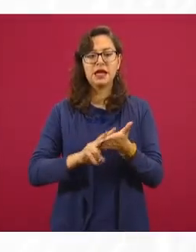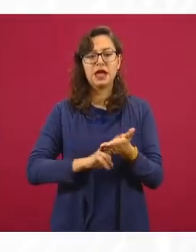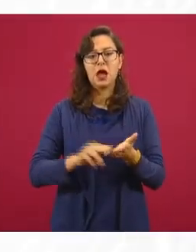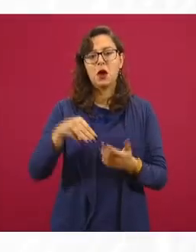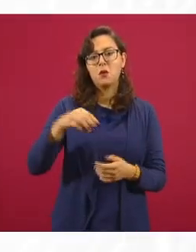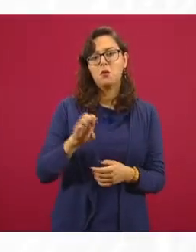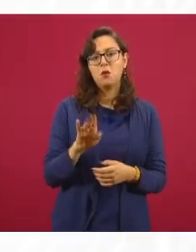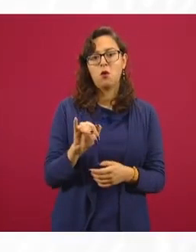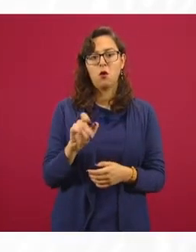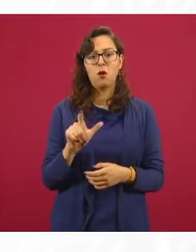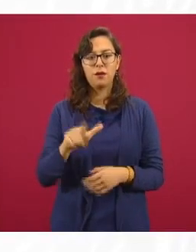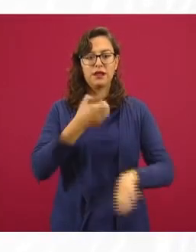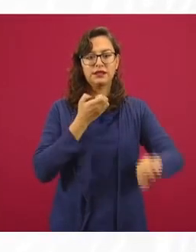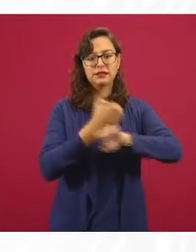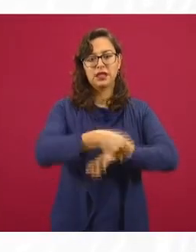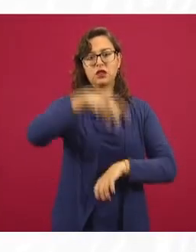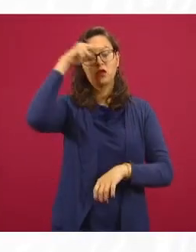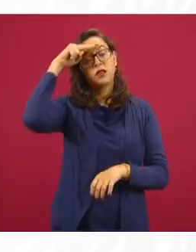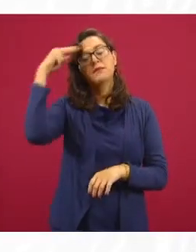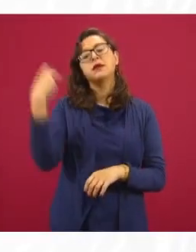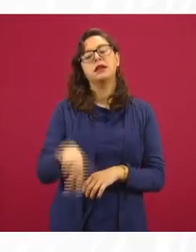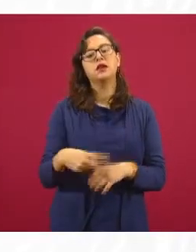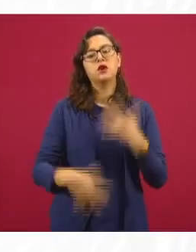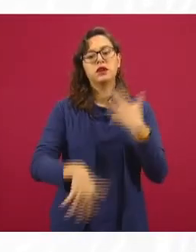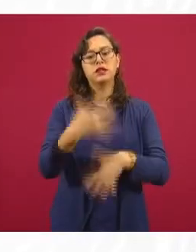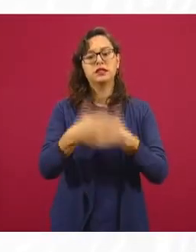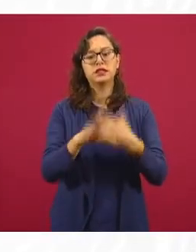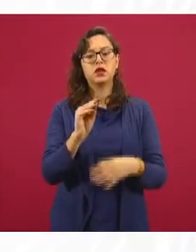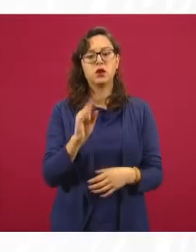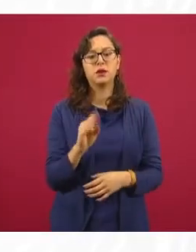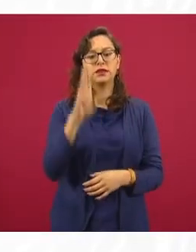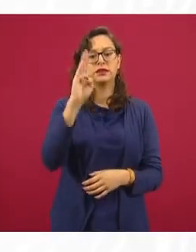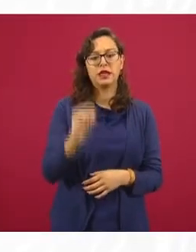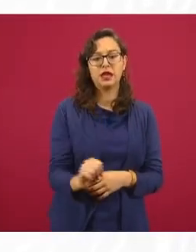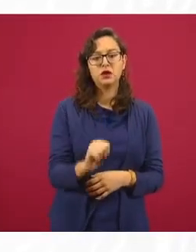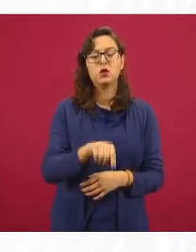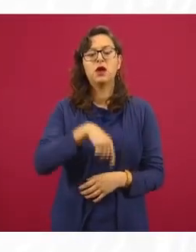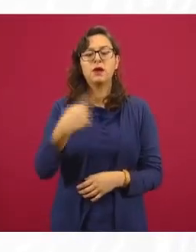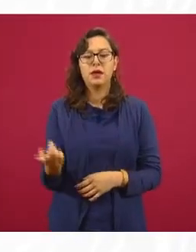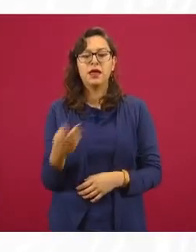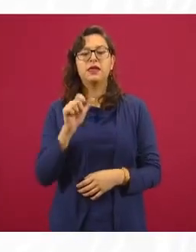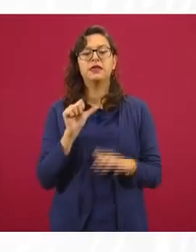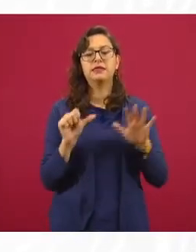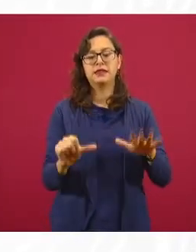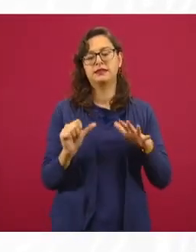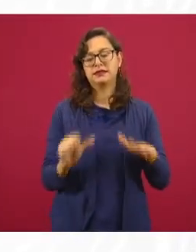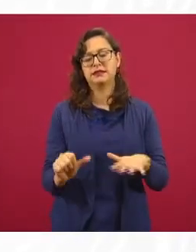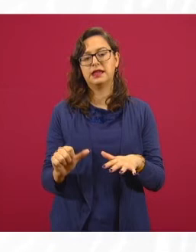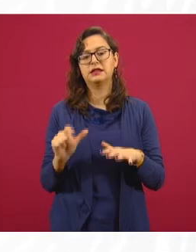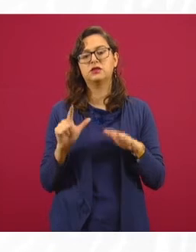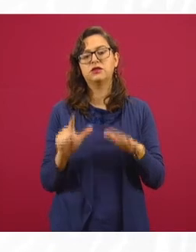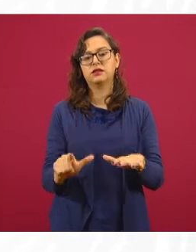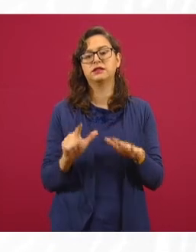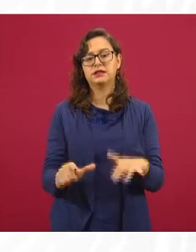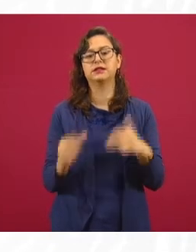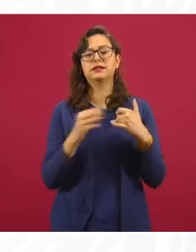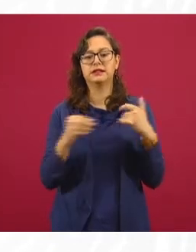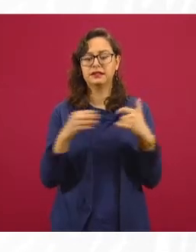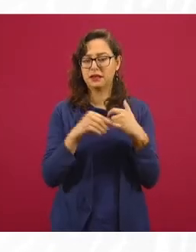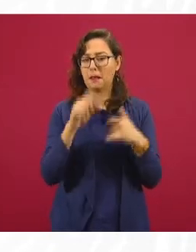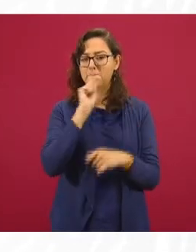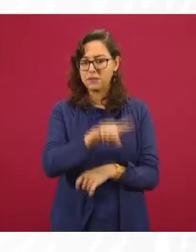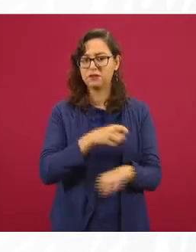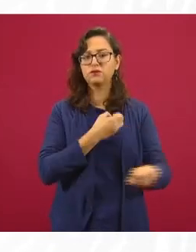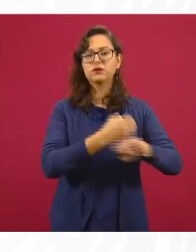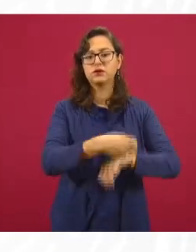en Metepec, Estado de México, y $16.17 móvil en San Mateo Atenco, Estado de